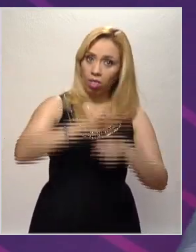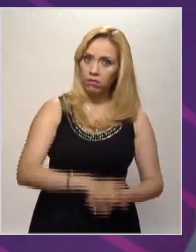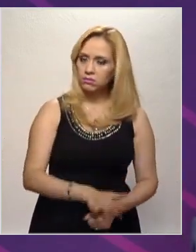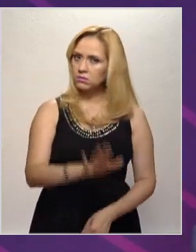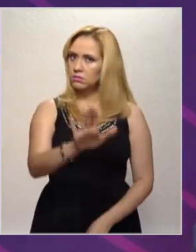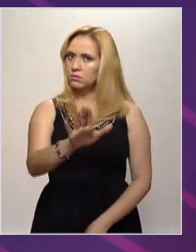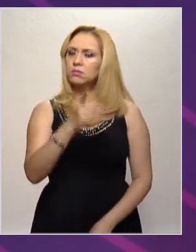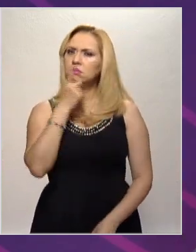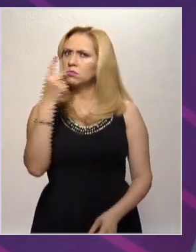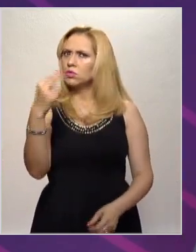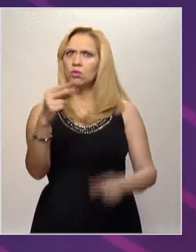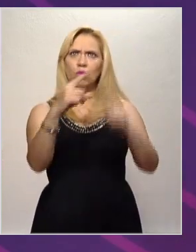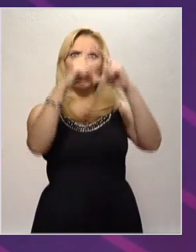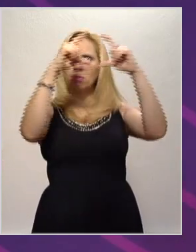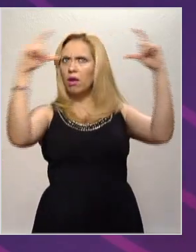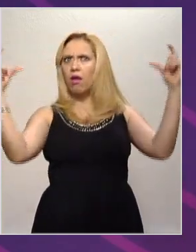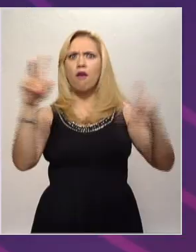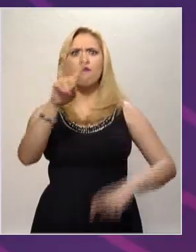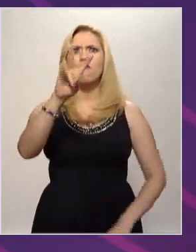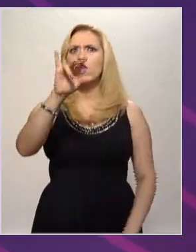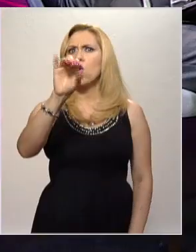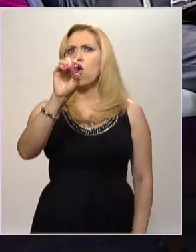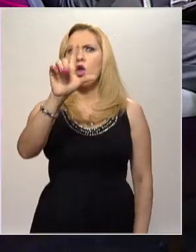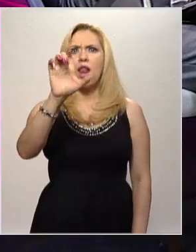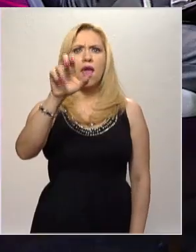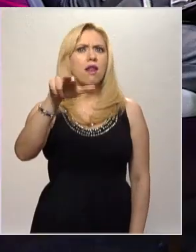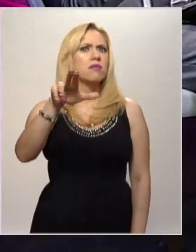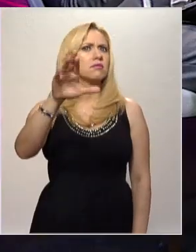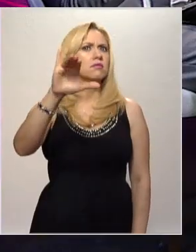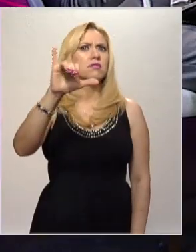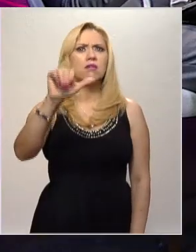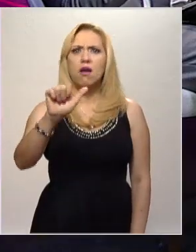llamarla como debe ser, violencia. Entonces,